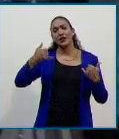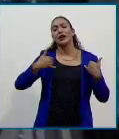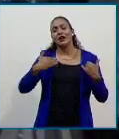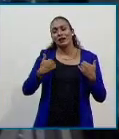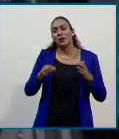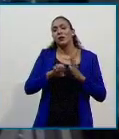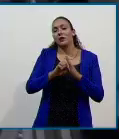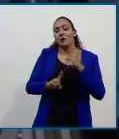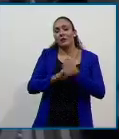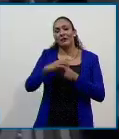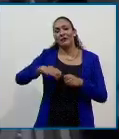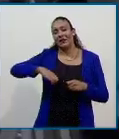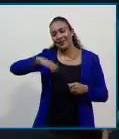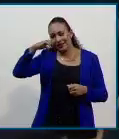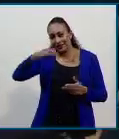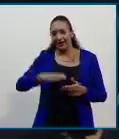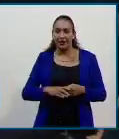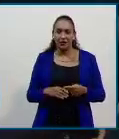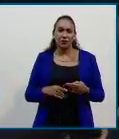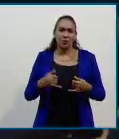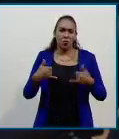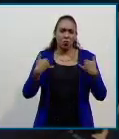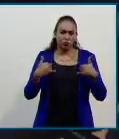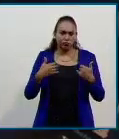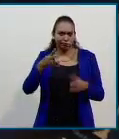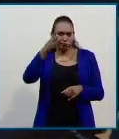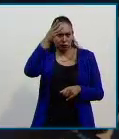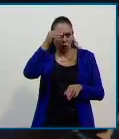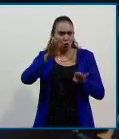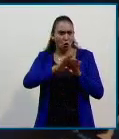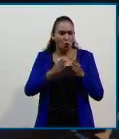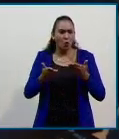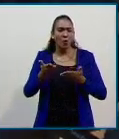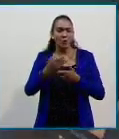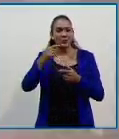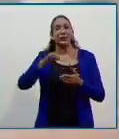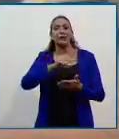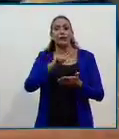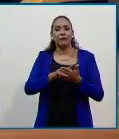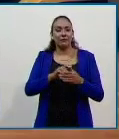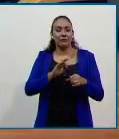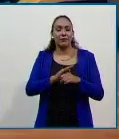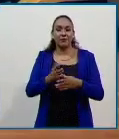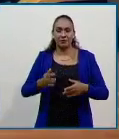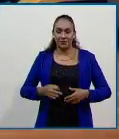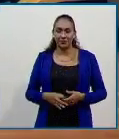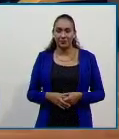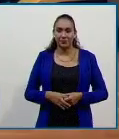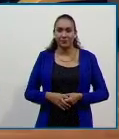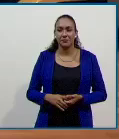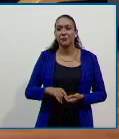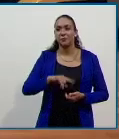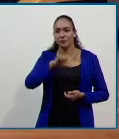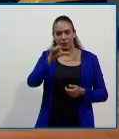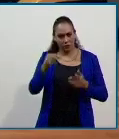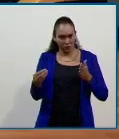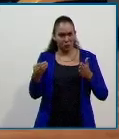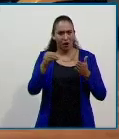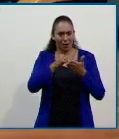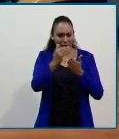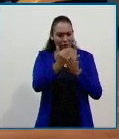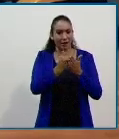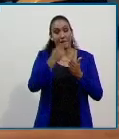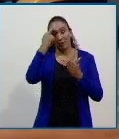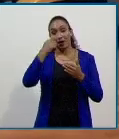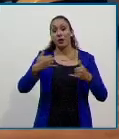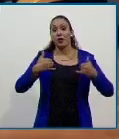que son importantes e inherentes en términos de conceptos generales de vida y sociedad. Muy pronto vamos a desarrollar las voces de la